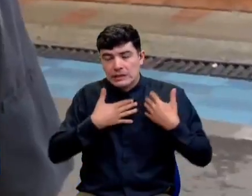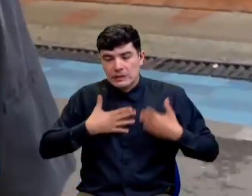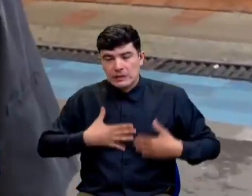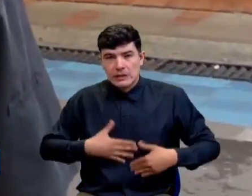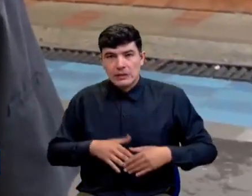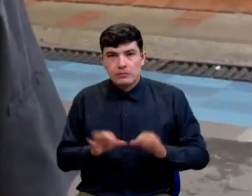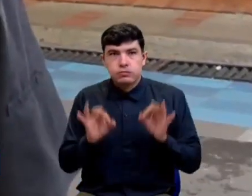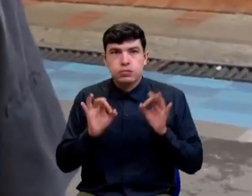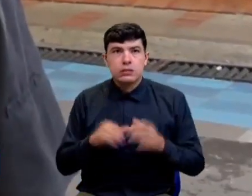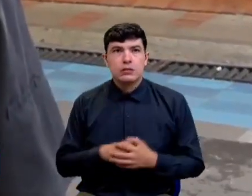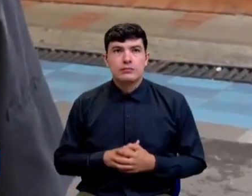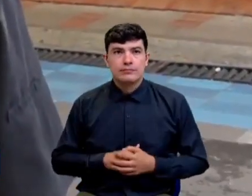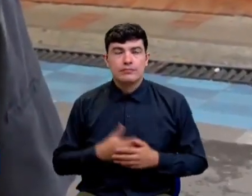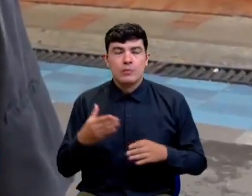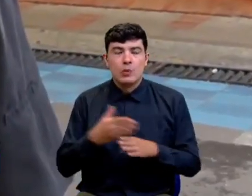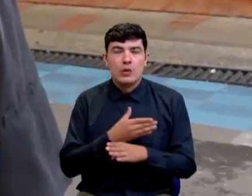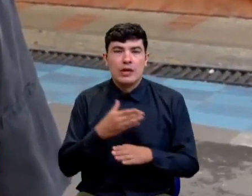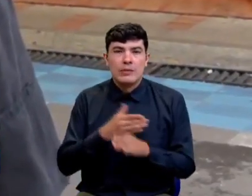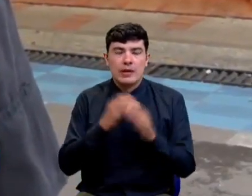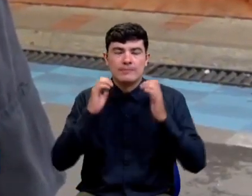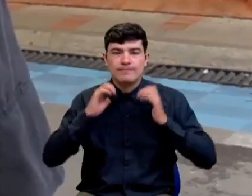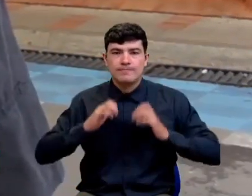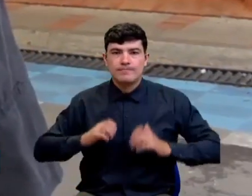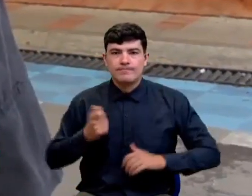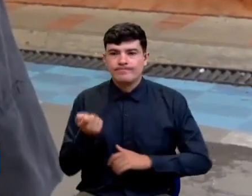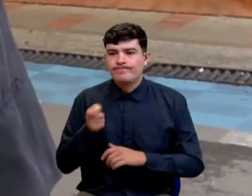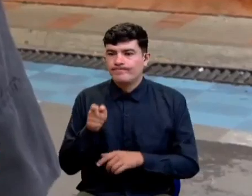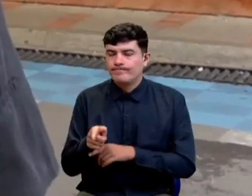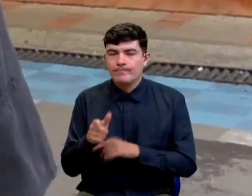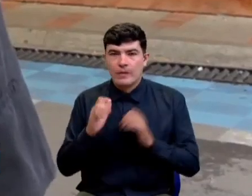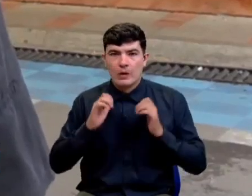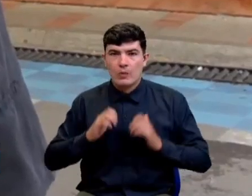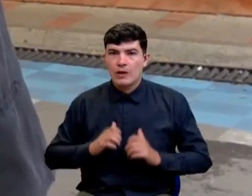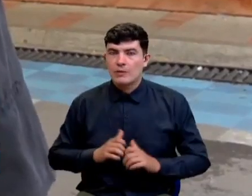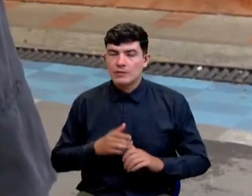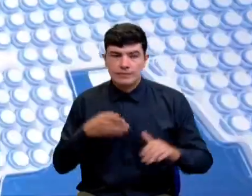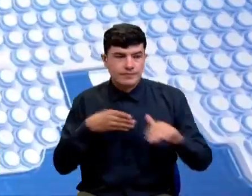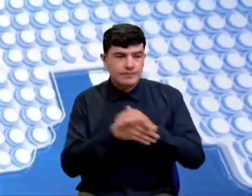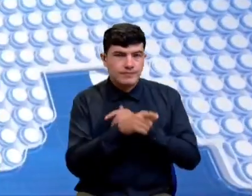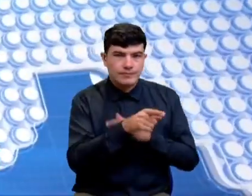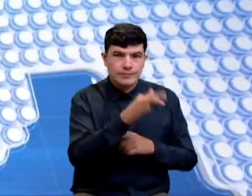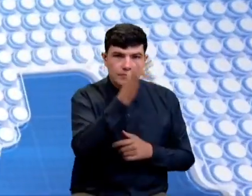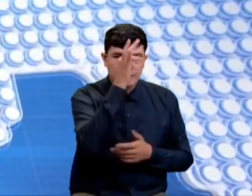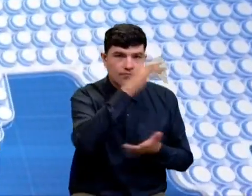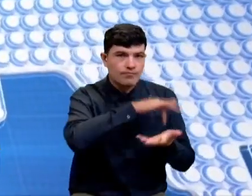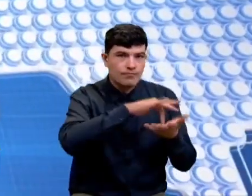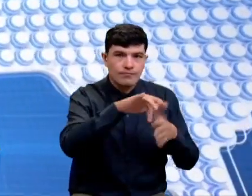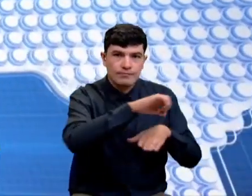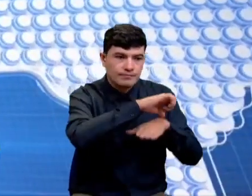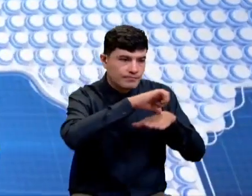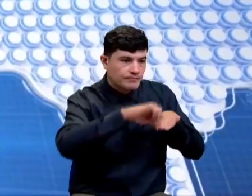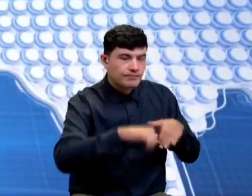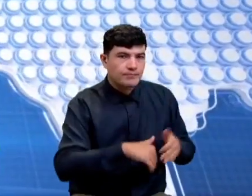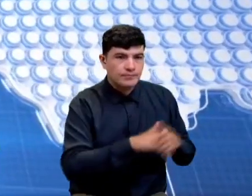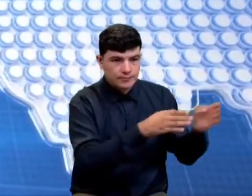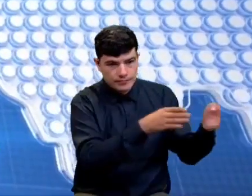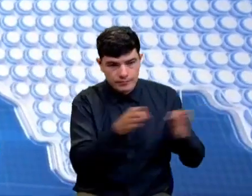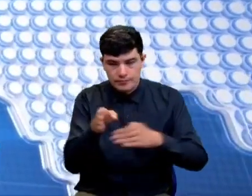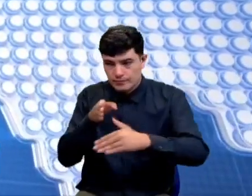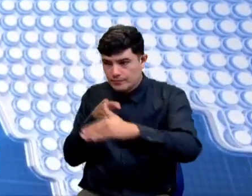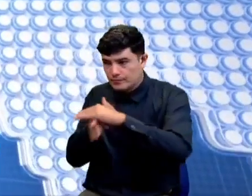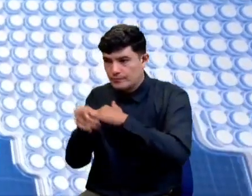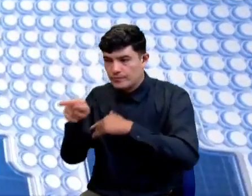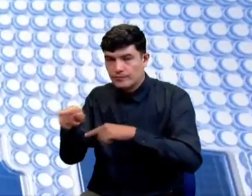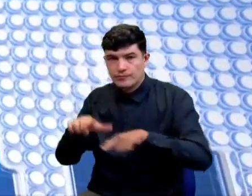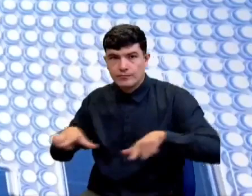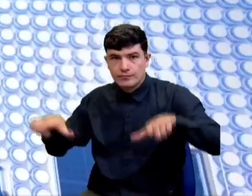Tuvieron politraumas, los cuales ingresaron en condiciones de inestabilidad a la sala de urgencias. Posterior a estas lesiones fueron trasladados a la sala de